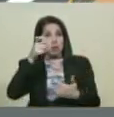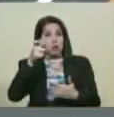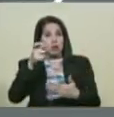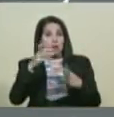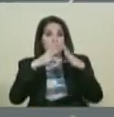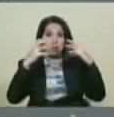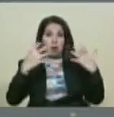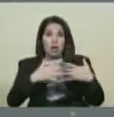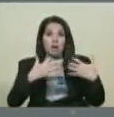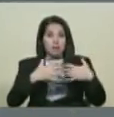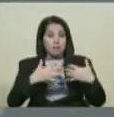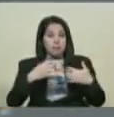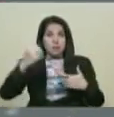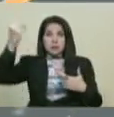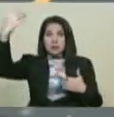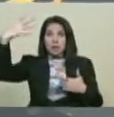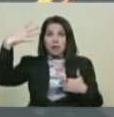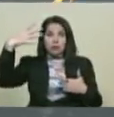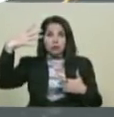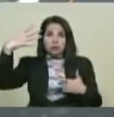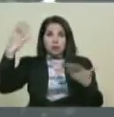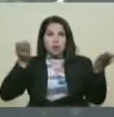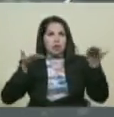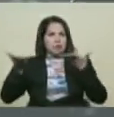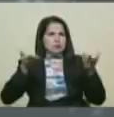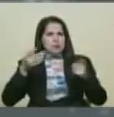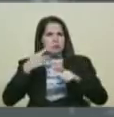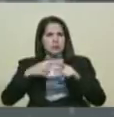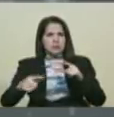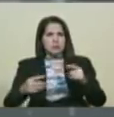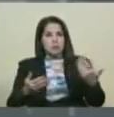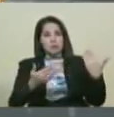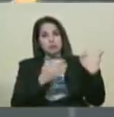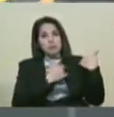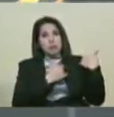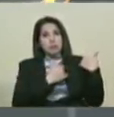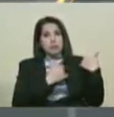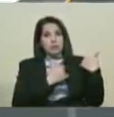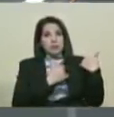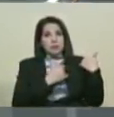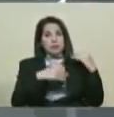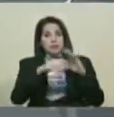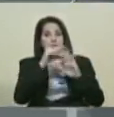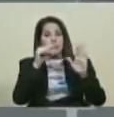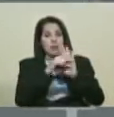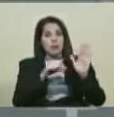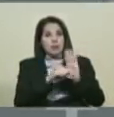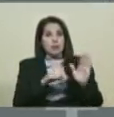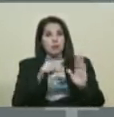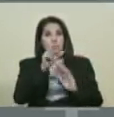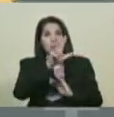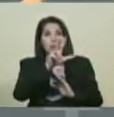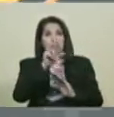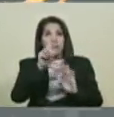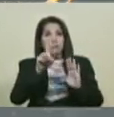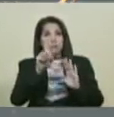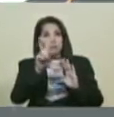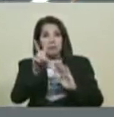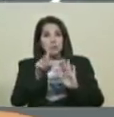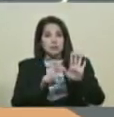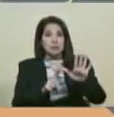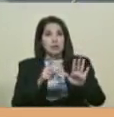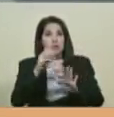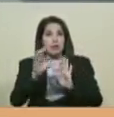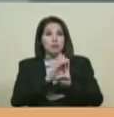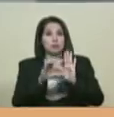estaciones, esto basado en el principio de corresponsabilidad expresado en el artículo 326 de nuestra Constitución.